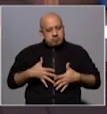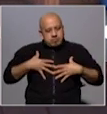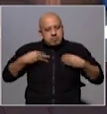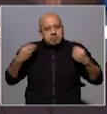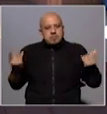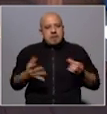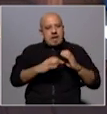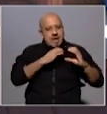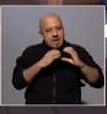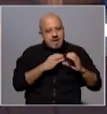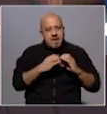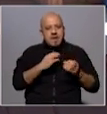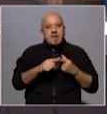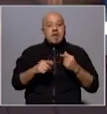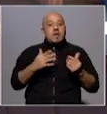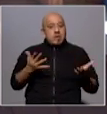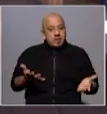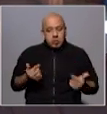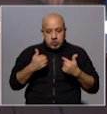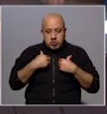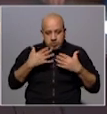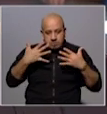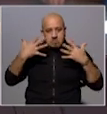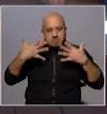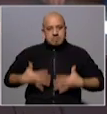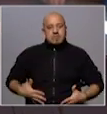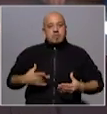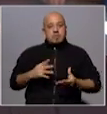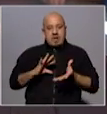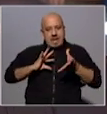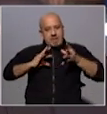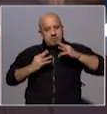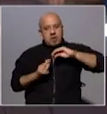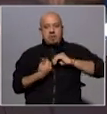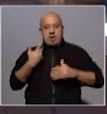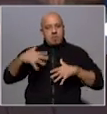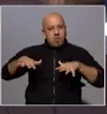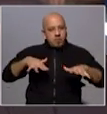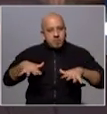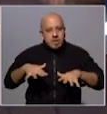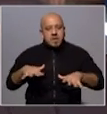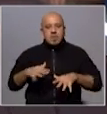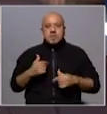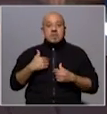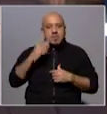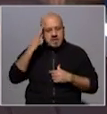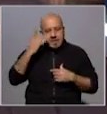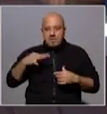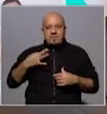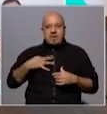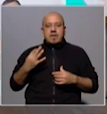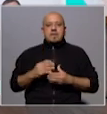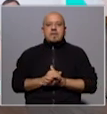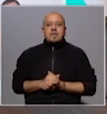energía además de que tenemos un cuerpo adaptado para el movimiento el movimiento todos sabemos es vida y esa